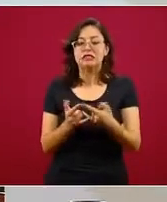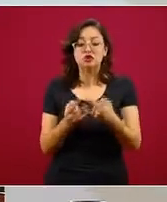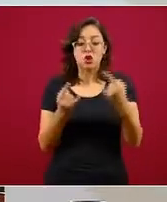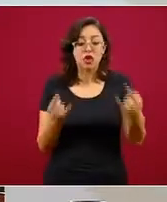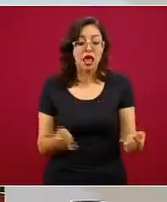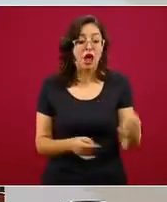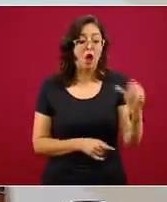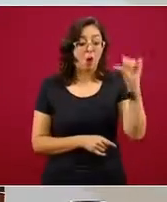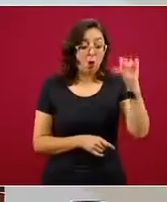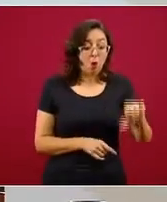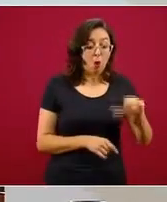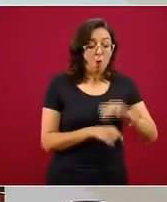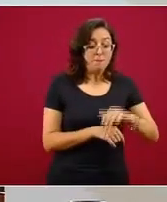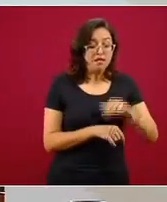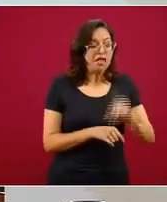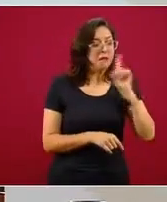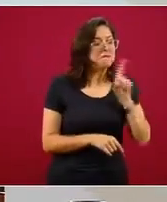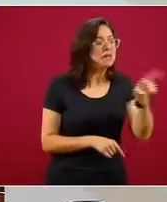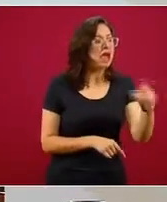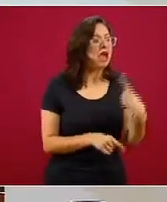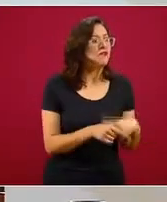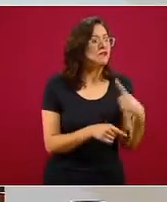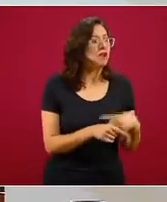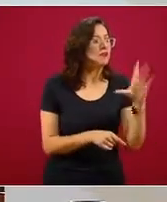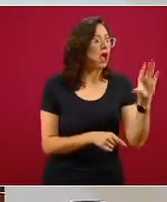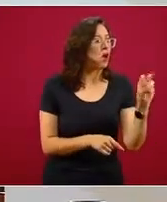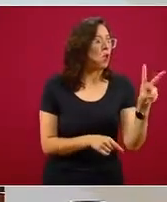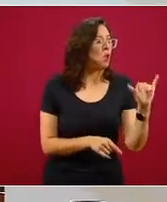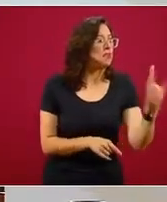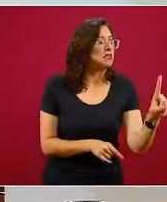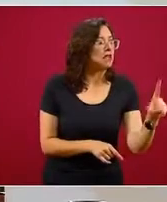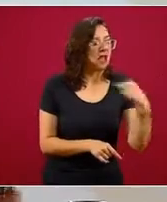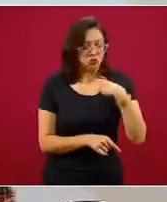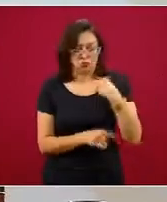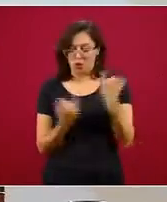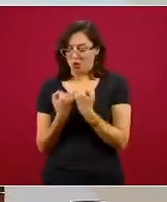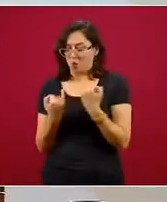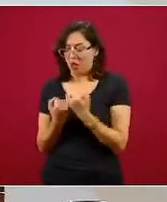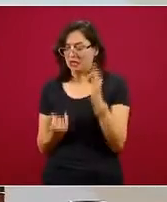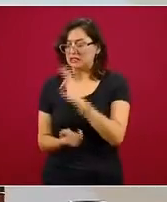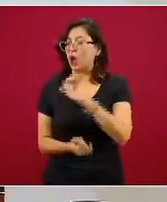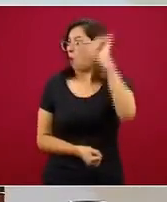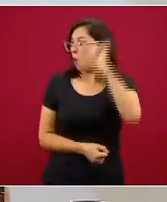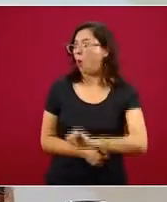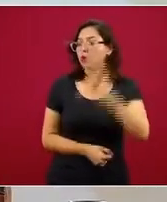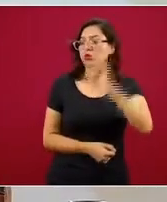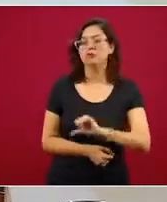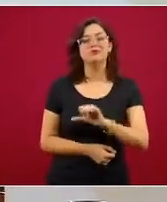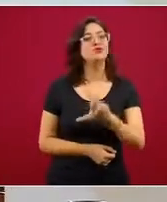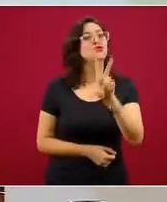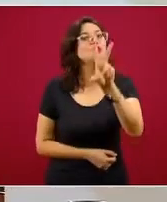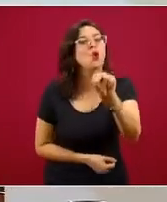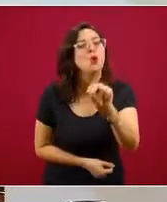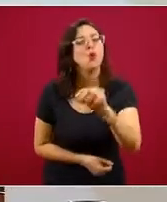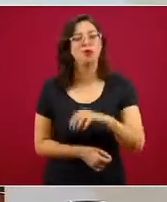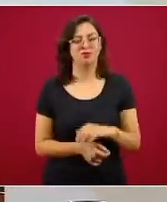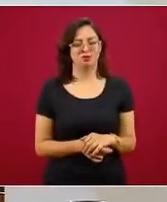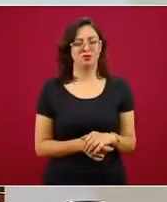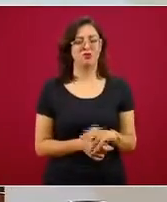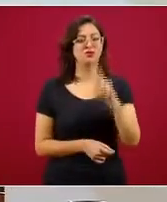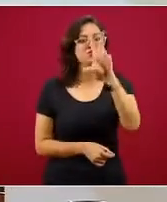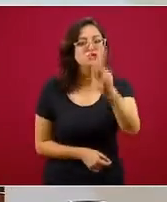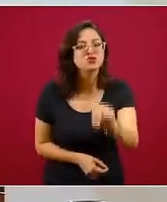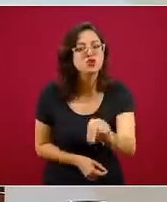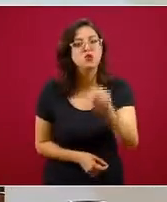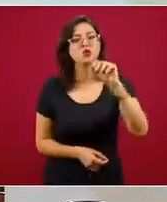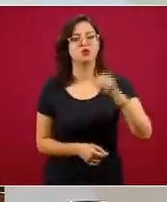hoy, háganme la prueba, necesito que me la hagan hoy mismo. No. ¿Por qué no? Porque el